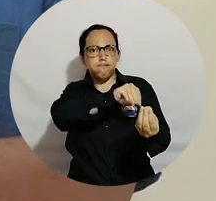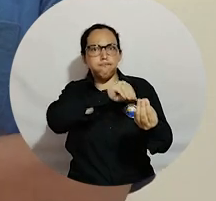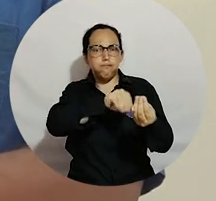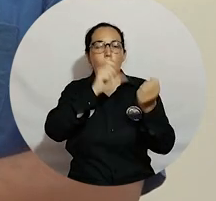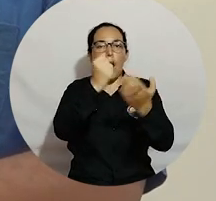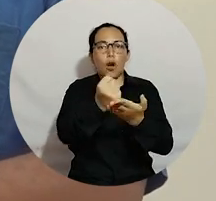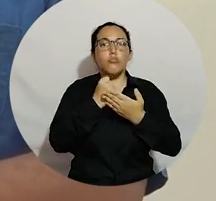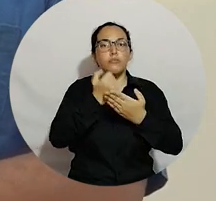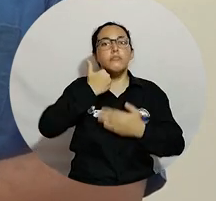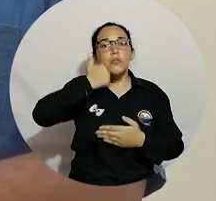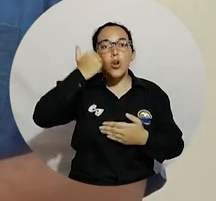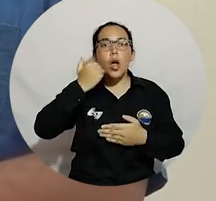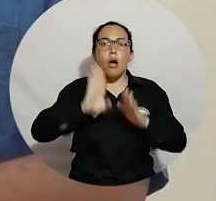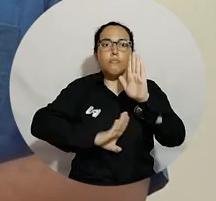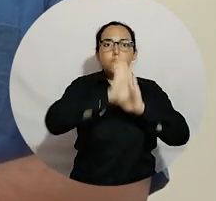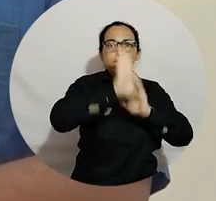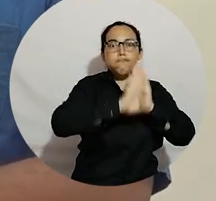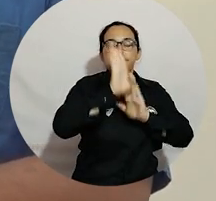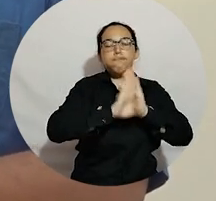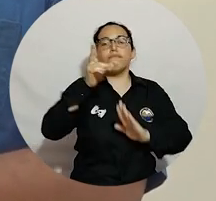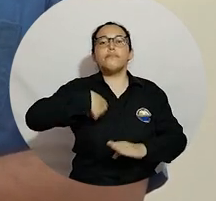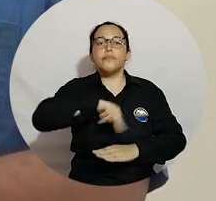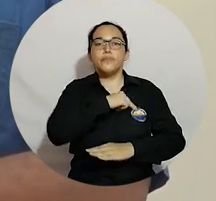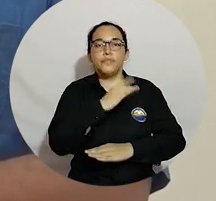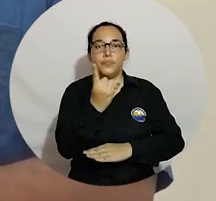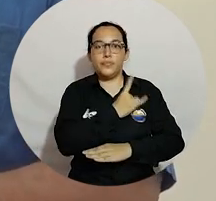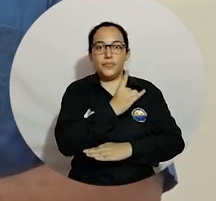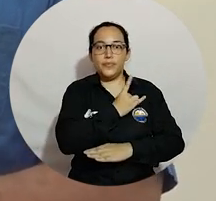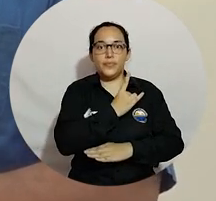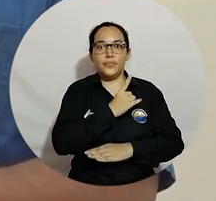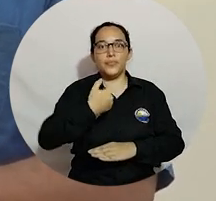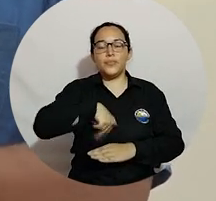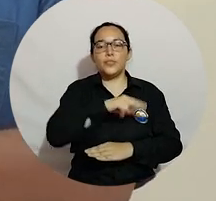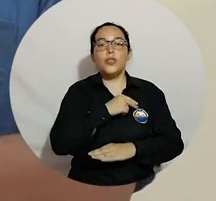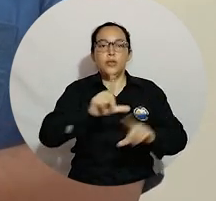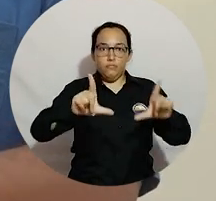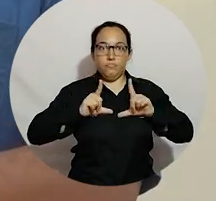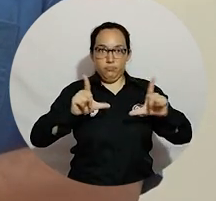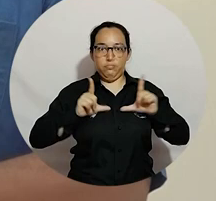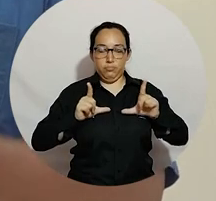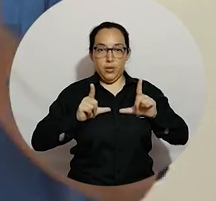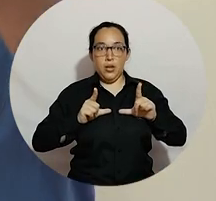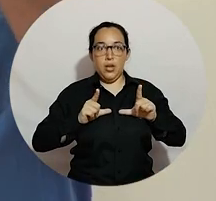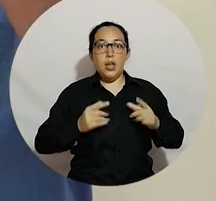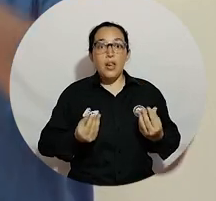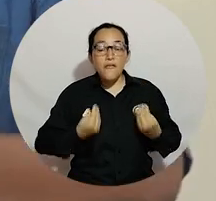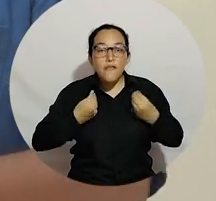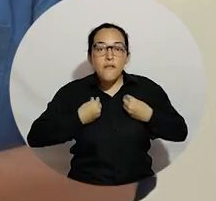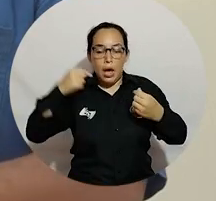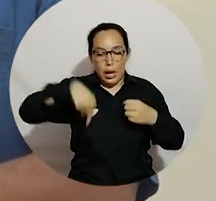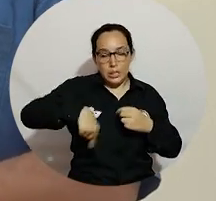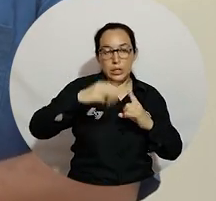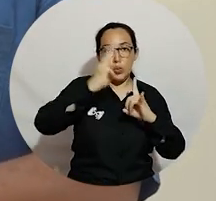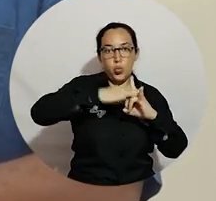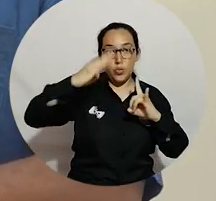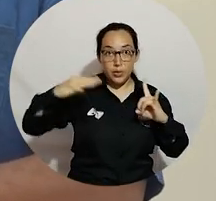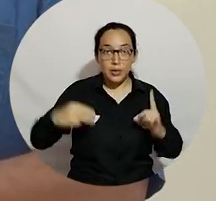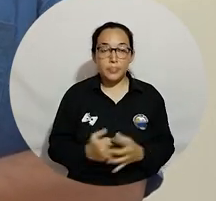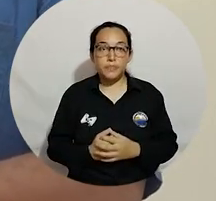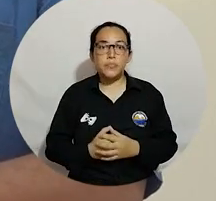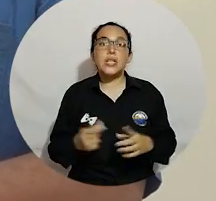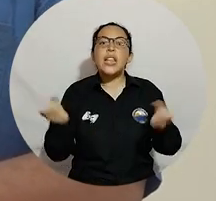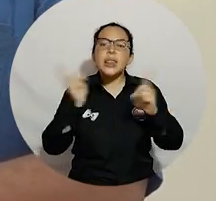conferencias y capacitaciones que nos ayuden a madurar y a crecer como universidad junto con ustedes los graduados que hacen parte y